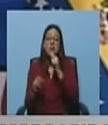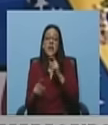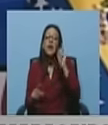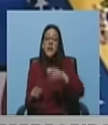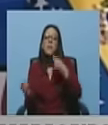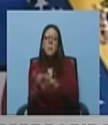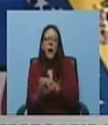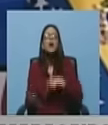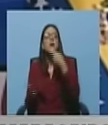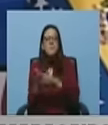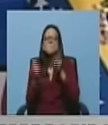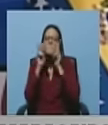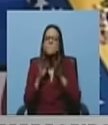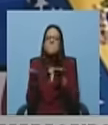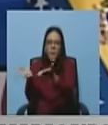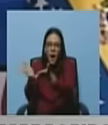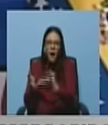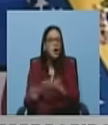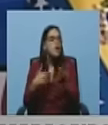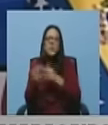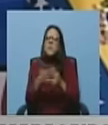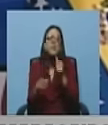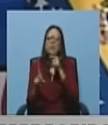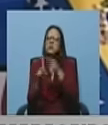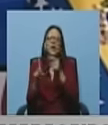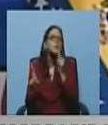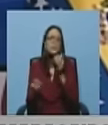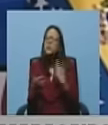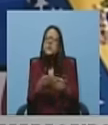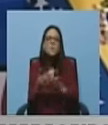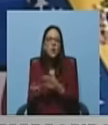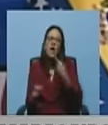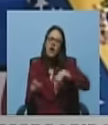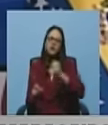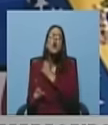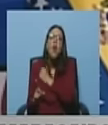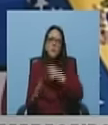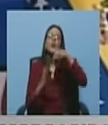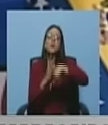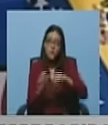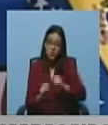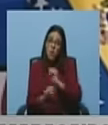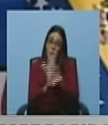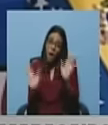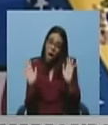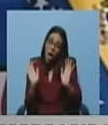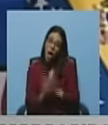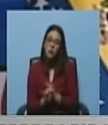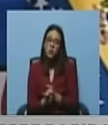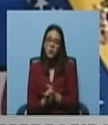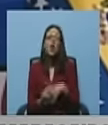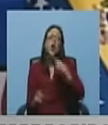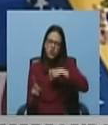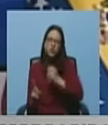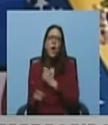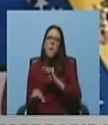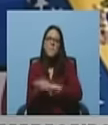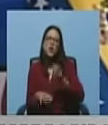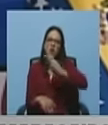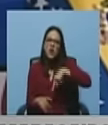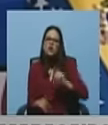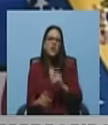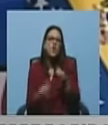caiga. Caiga quien caiga. Lamentamos profundamente, claro que sí, lo lamentamos porque a nadie se le da